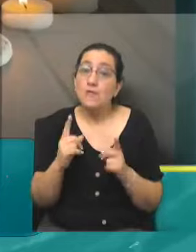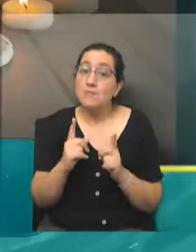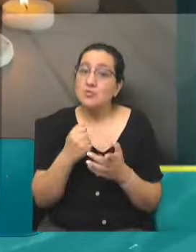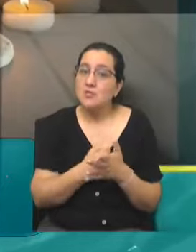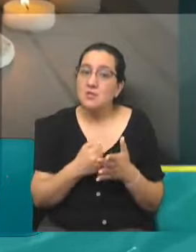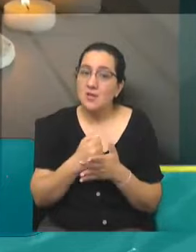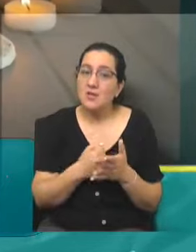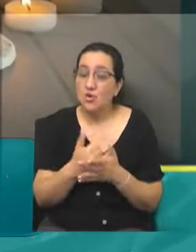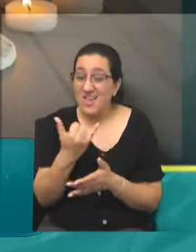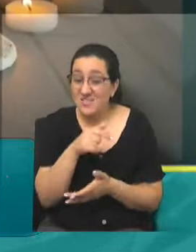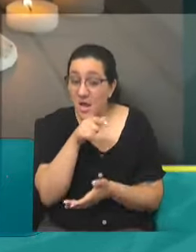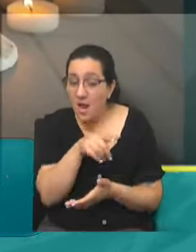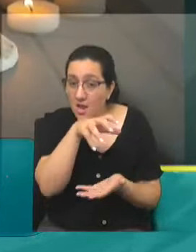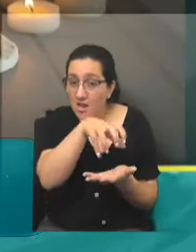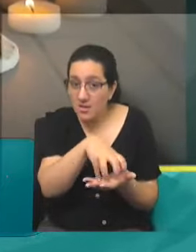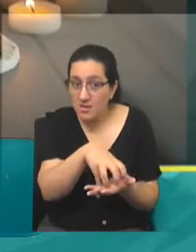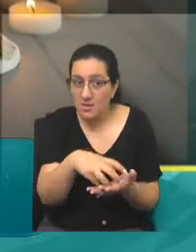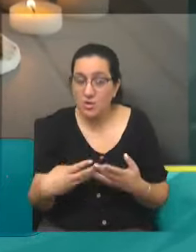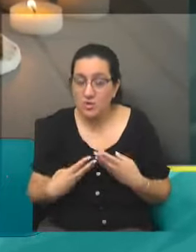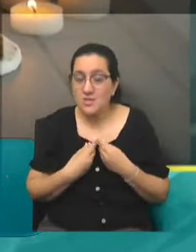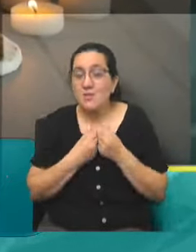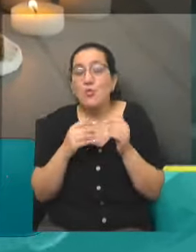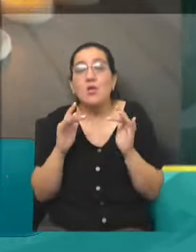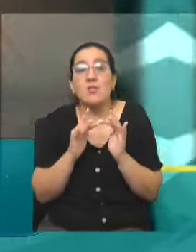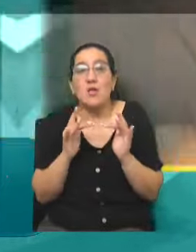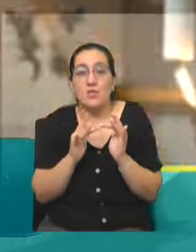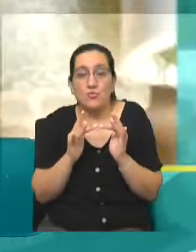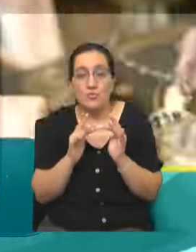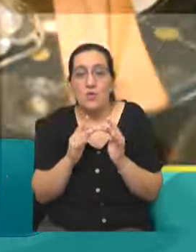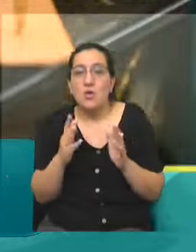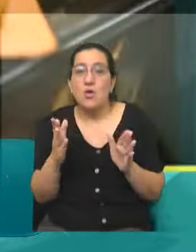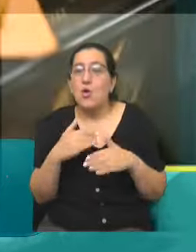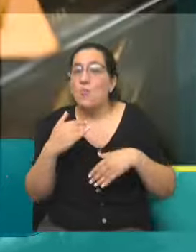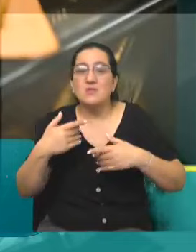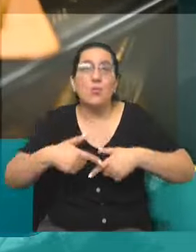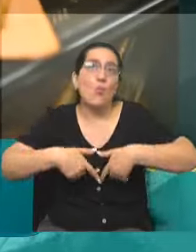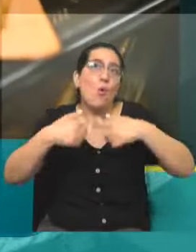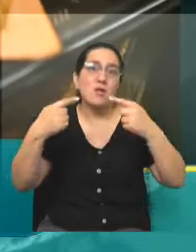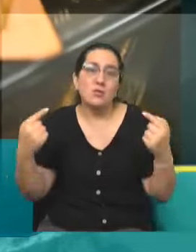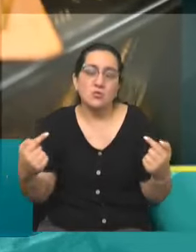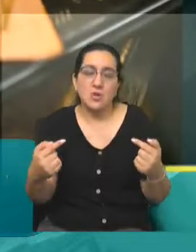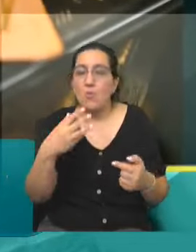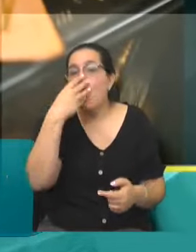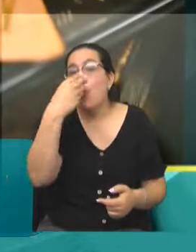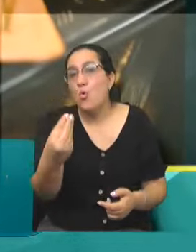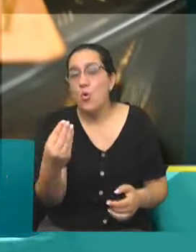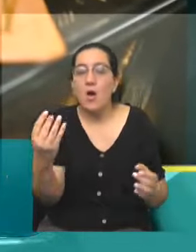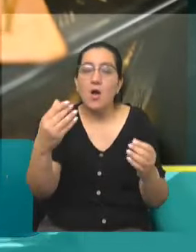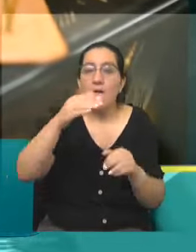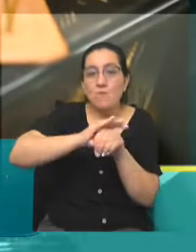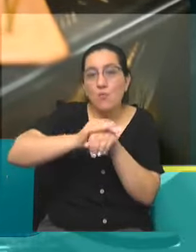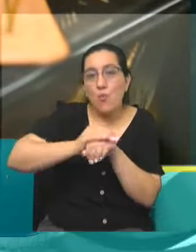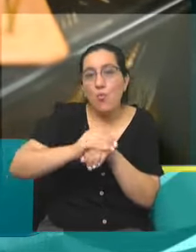es que lo que esté ahí nos sintamos conectados con eso. No puede ser cualquier cosa. Brujas, budas,